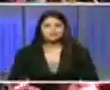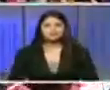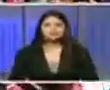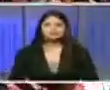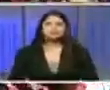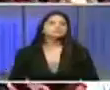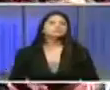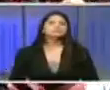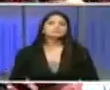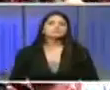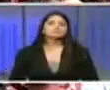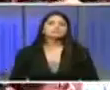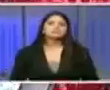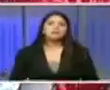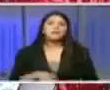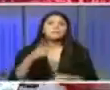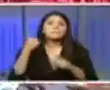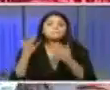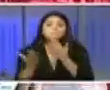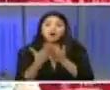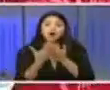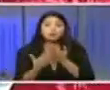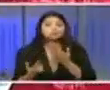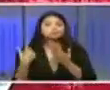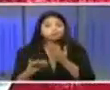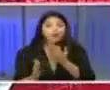con recurso de amparo inmediato,